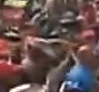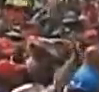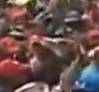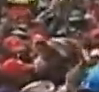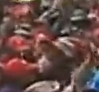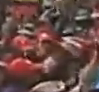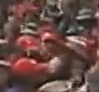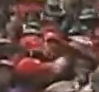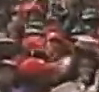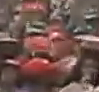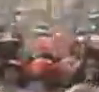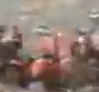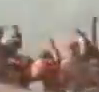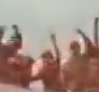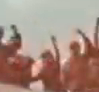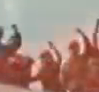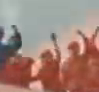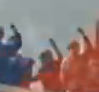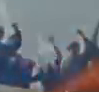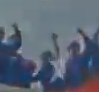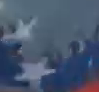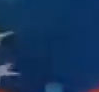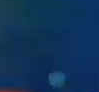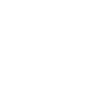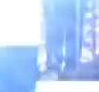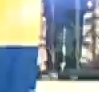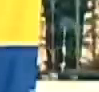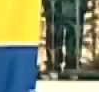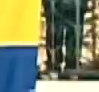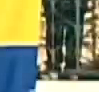unido, dispuesto a hacer patria.